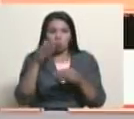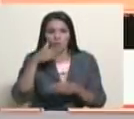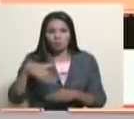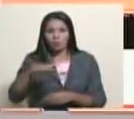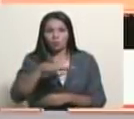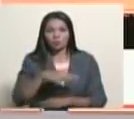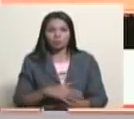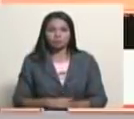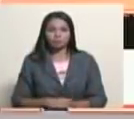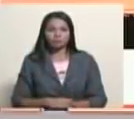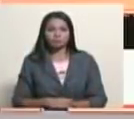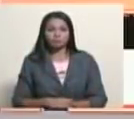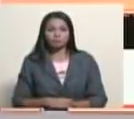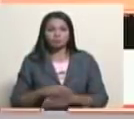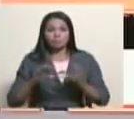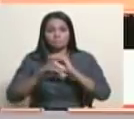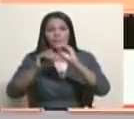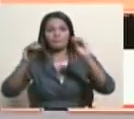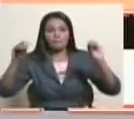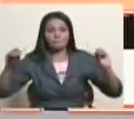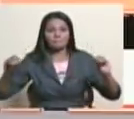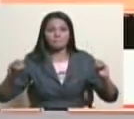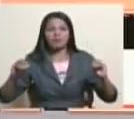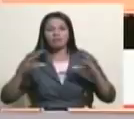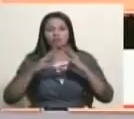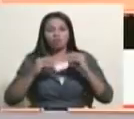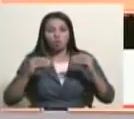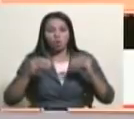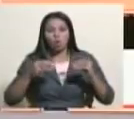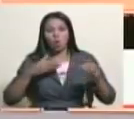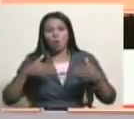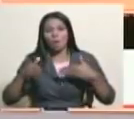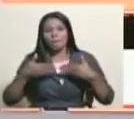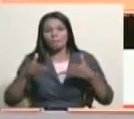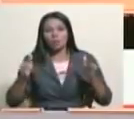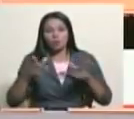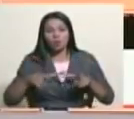El diálogo con todos los sectores sociales, el diálogo con el pueblo,